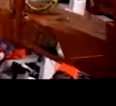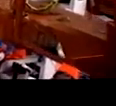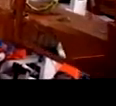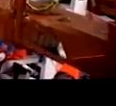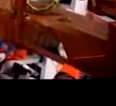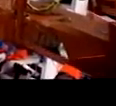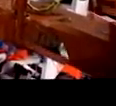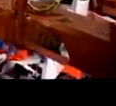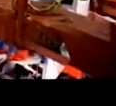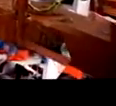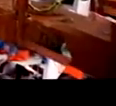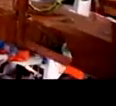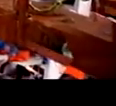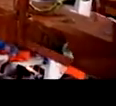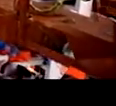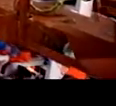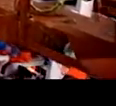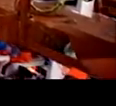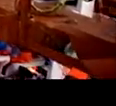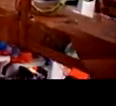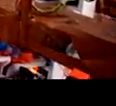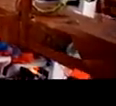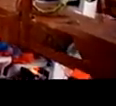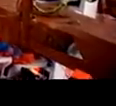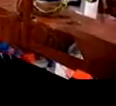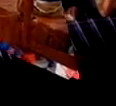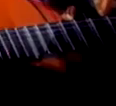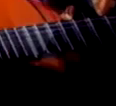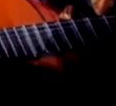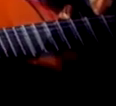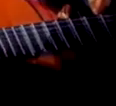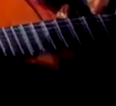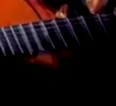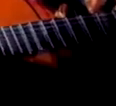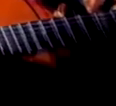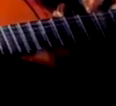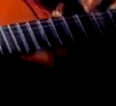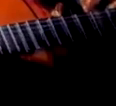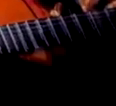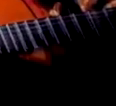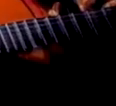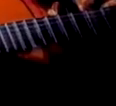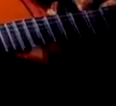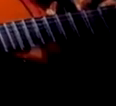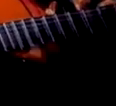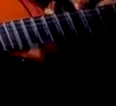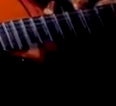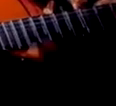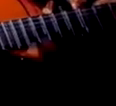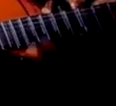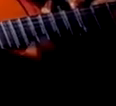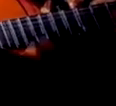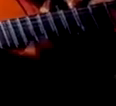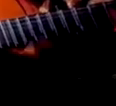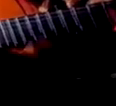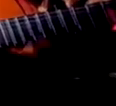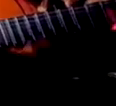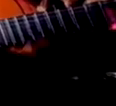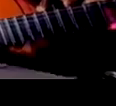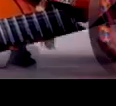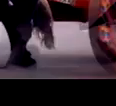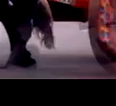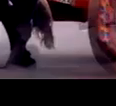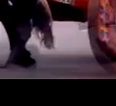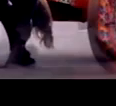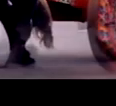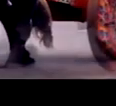Usted o una organización pueden ser el próximo ganador del Premio Nacional al Patrimonio Cultural Inmaterial Emilia Prieto Tugores.